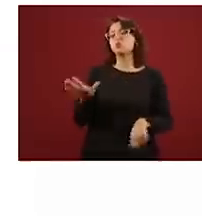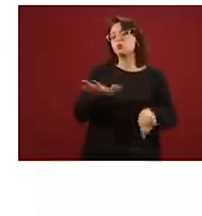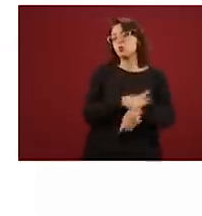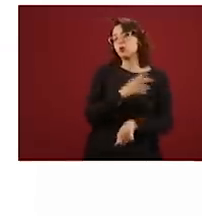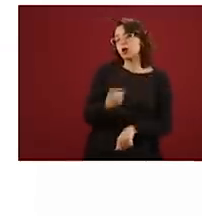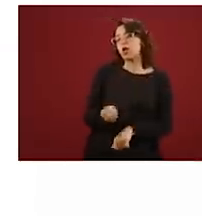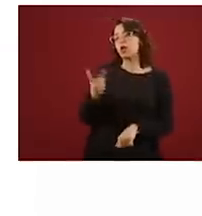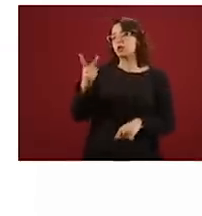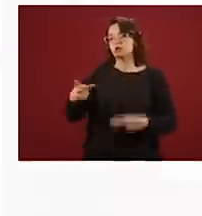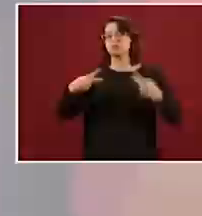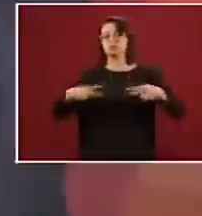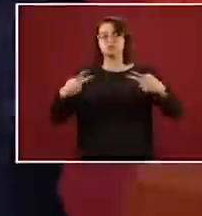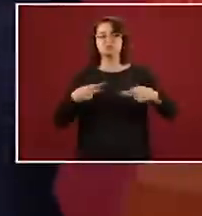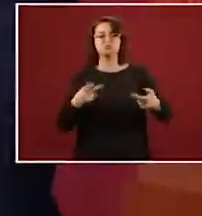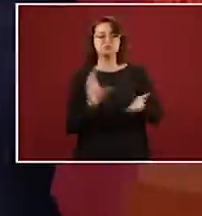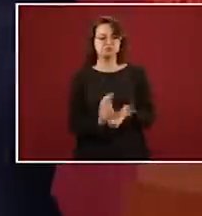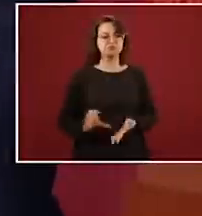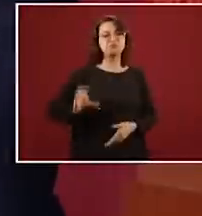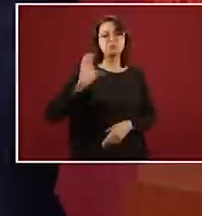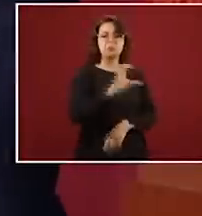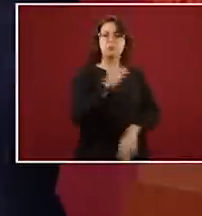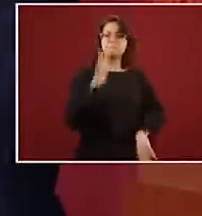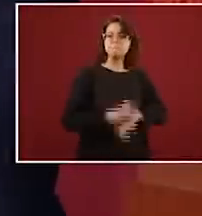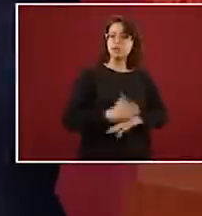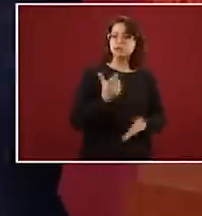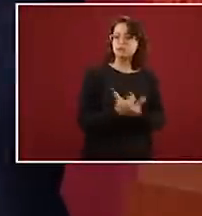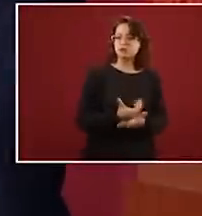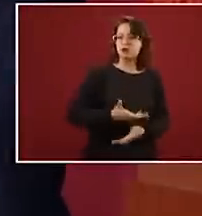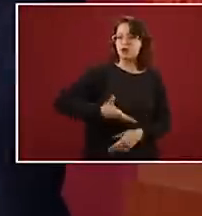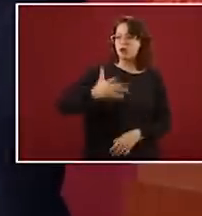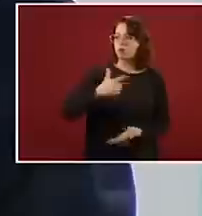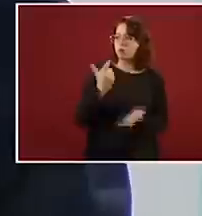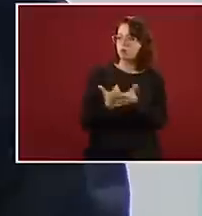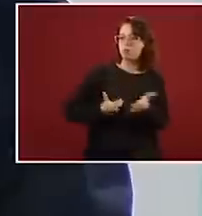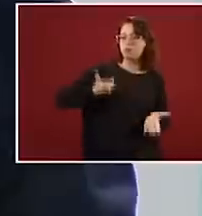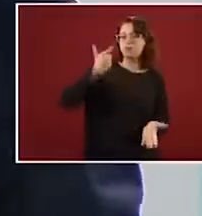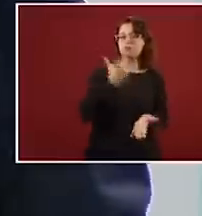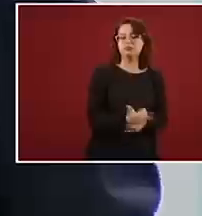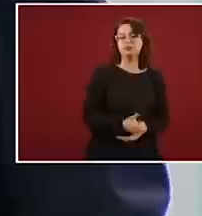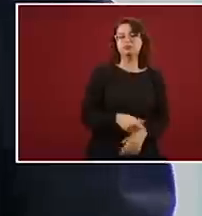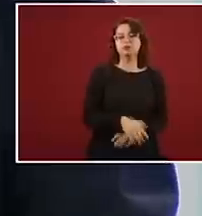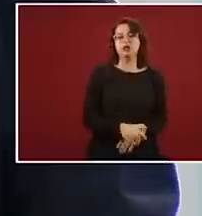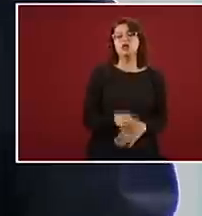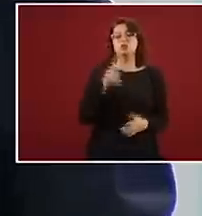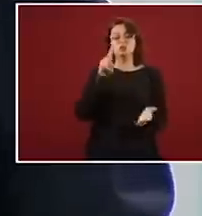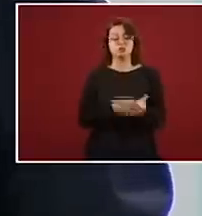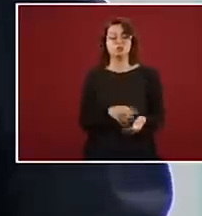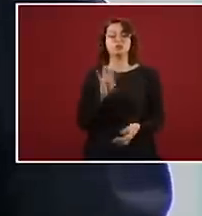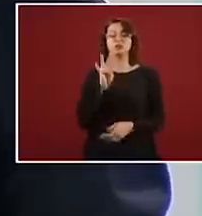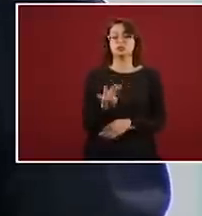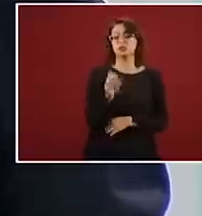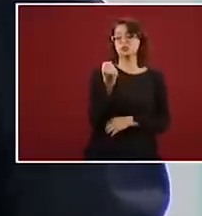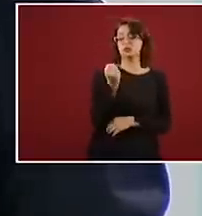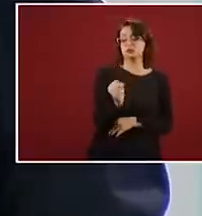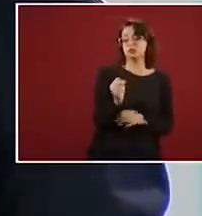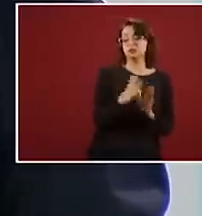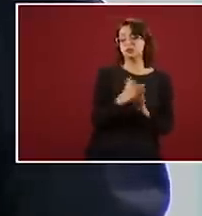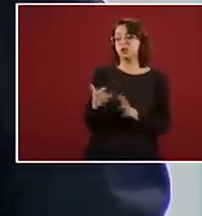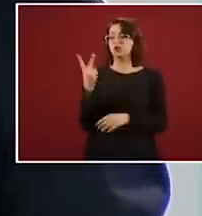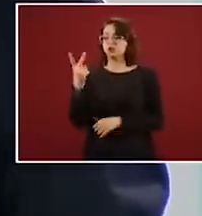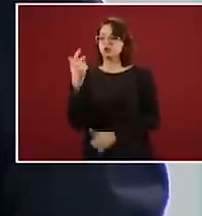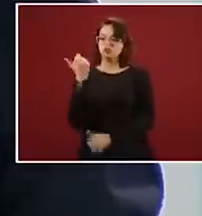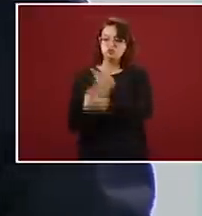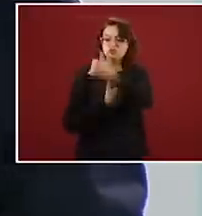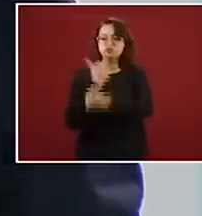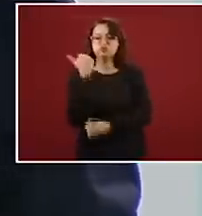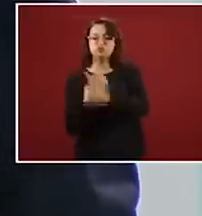de avalúo. Entre septiembre de 2019, estos 2 potenciales compradores presentaron posturas y